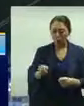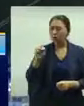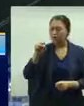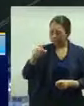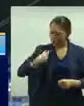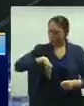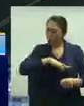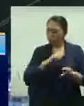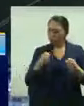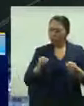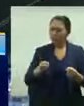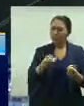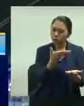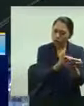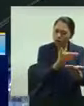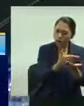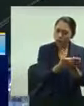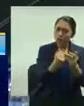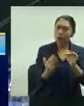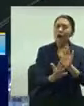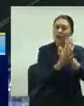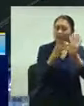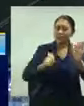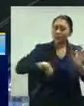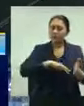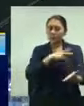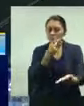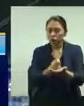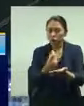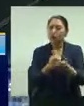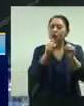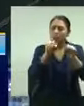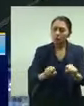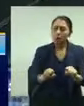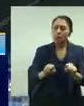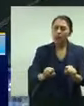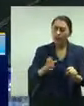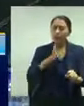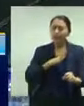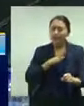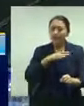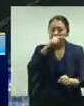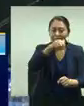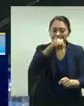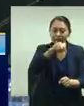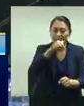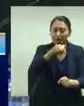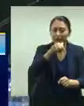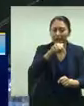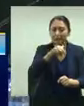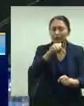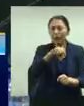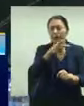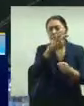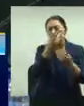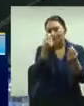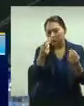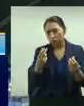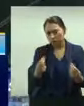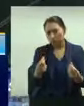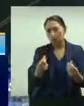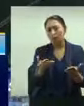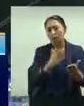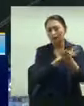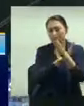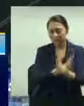el Ministerio de Finanzas para poder adquirir este requerimiento. Aún no tenemos fondos,